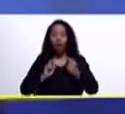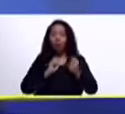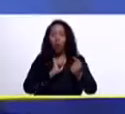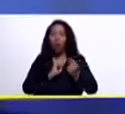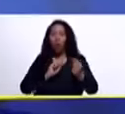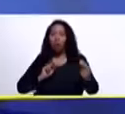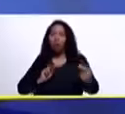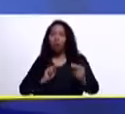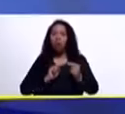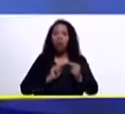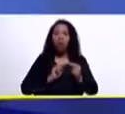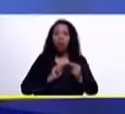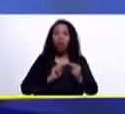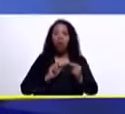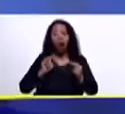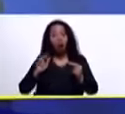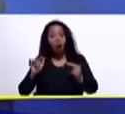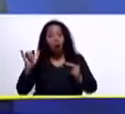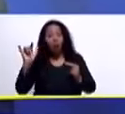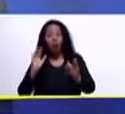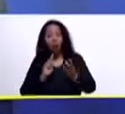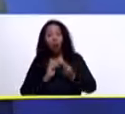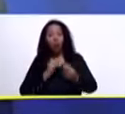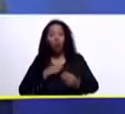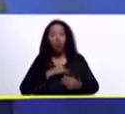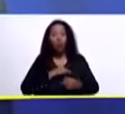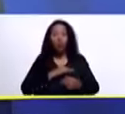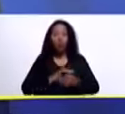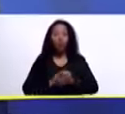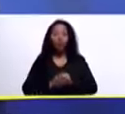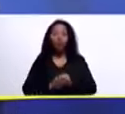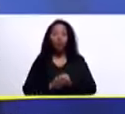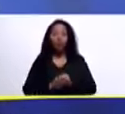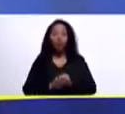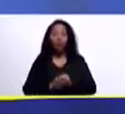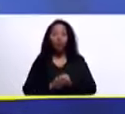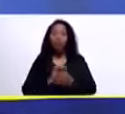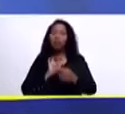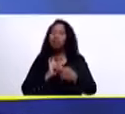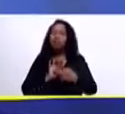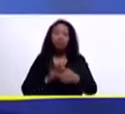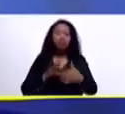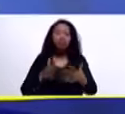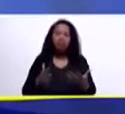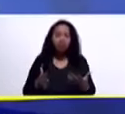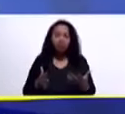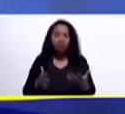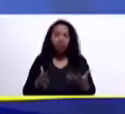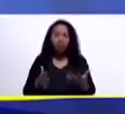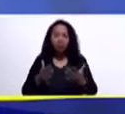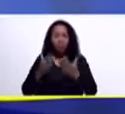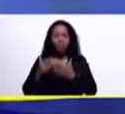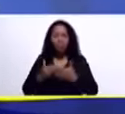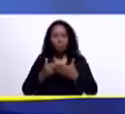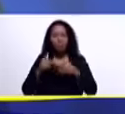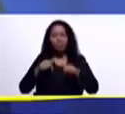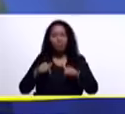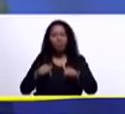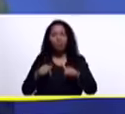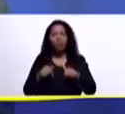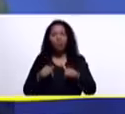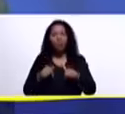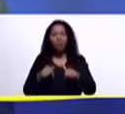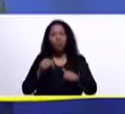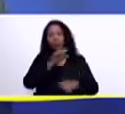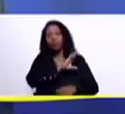encuentro, está con nosotros como uno de los representantes del mundo académico que se encuentra aquí, el rector de